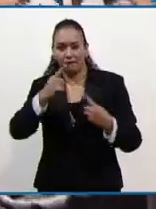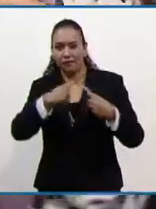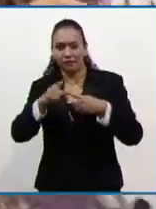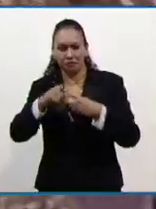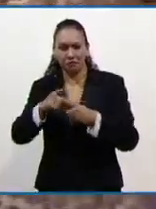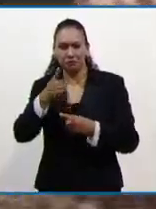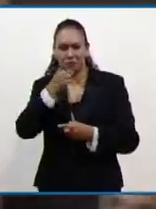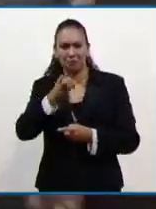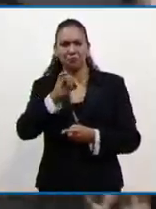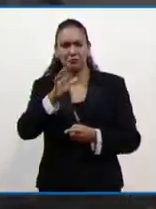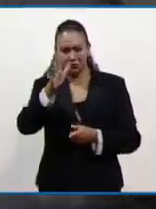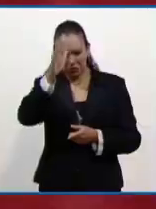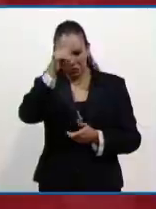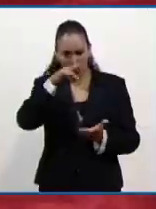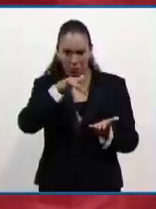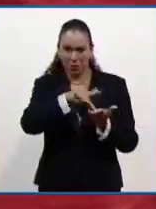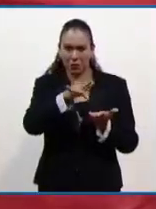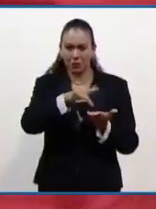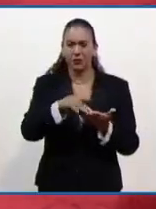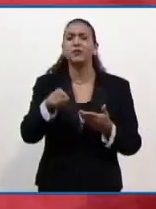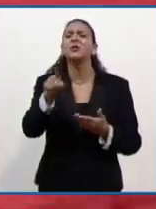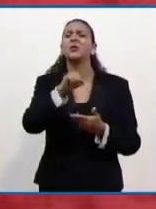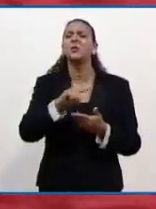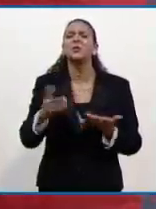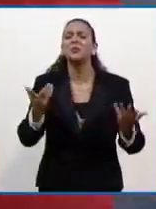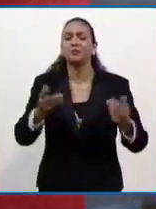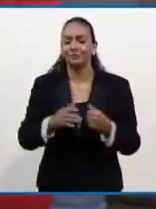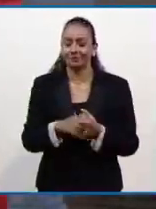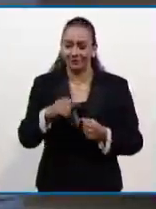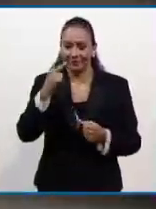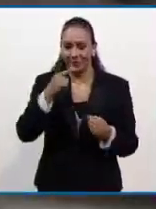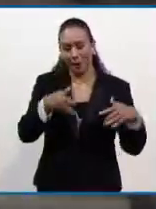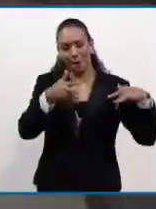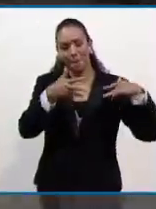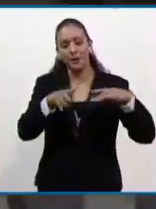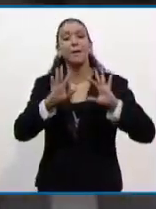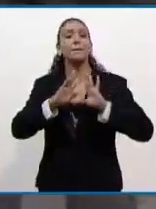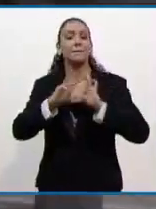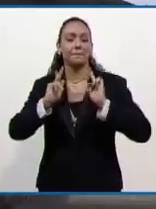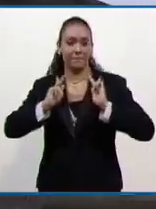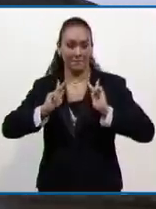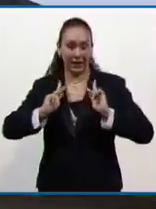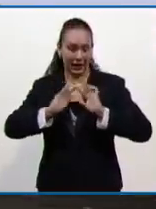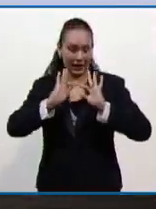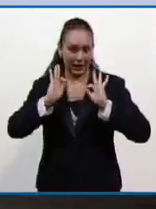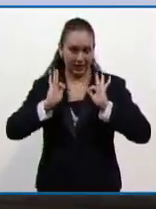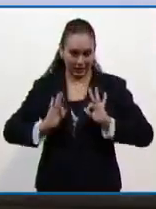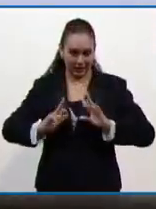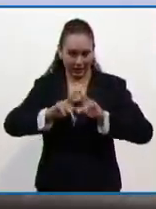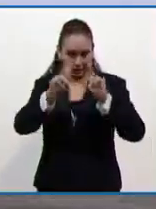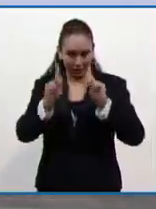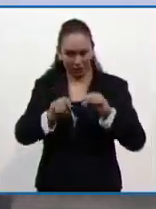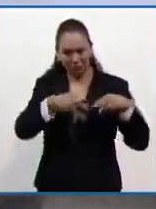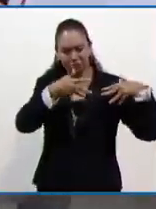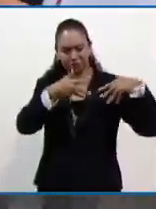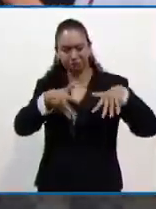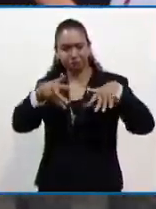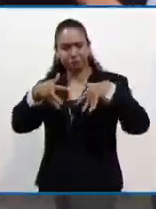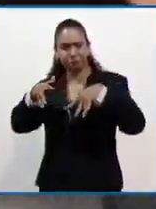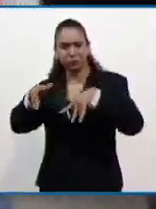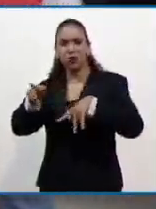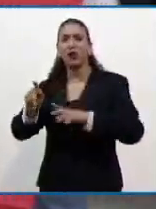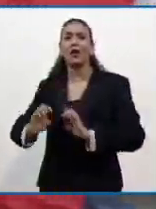de Justicia de la Nación llevaron a cabo una manifestación pacífica. Desde las escalinatas del edificio